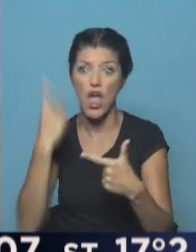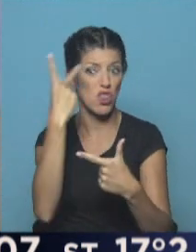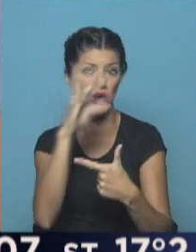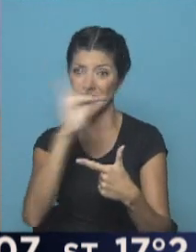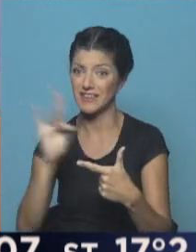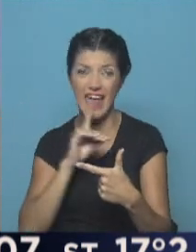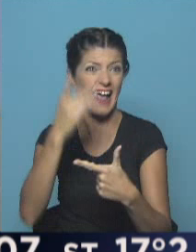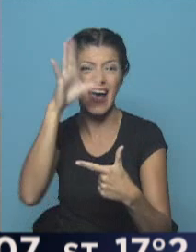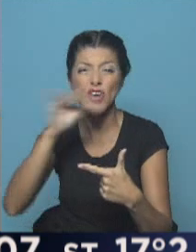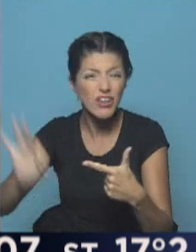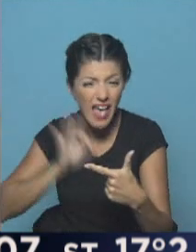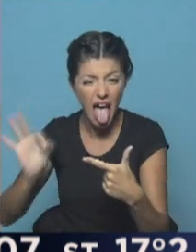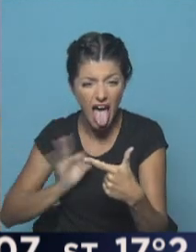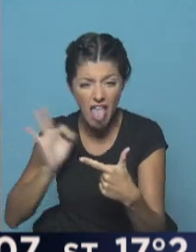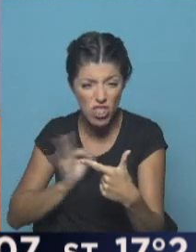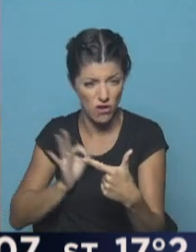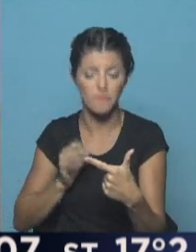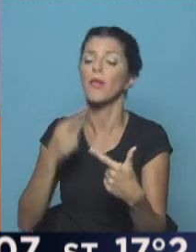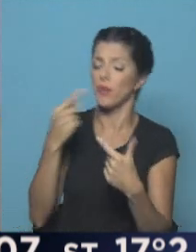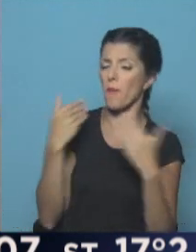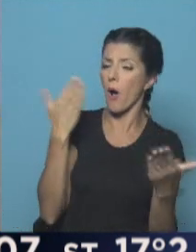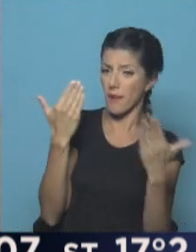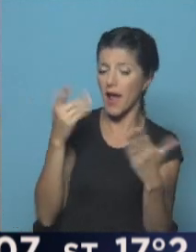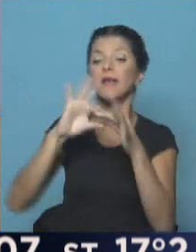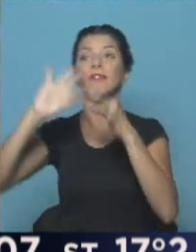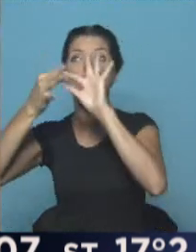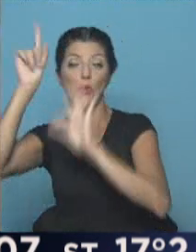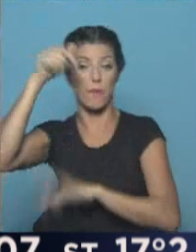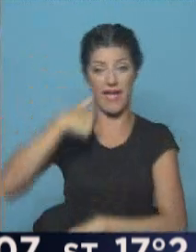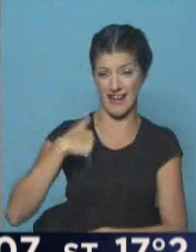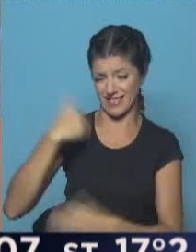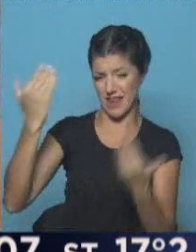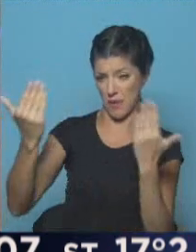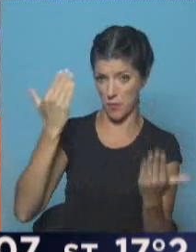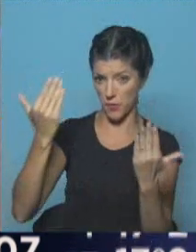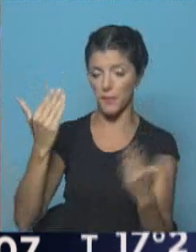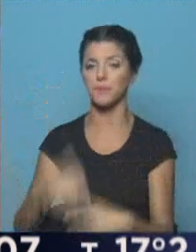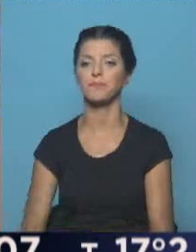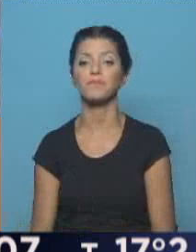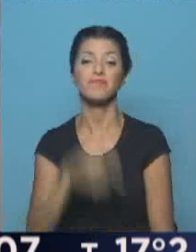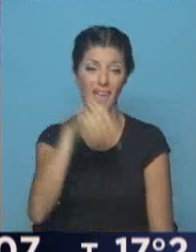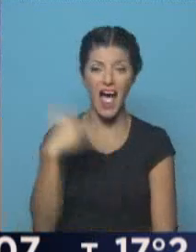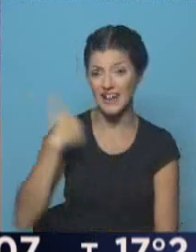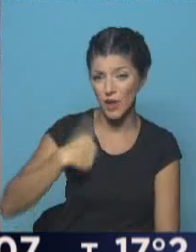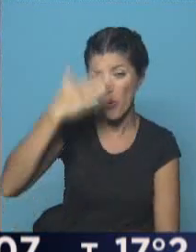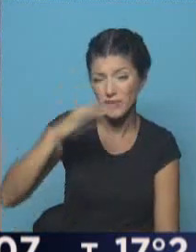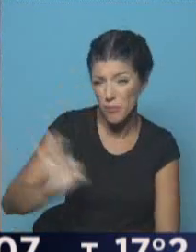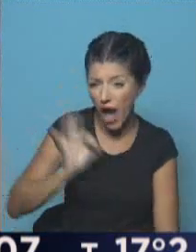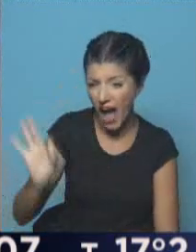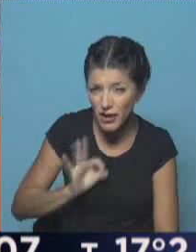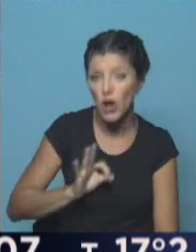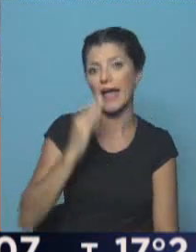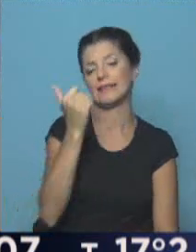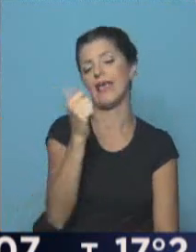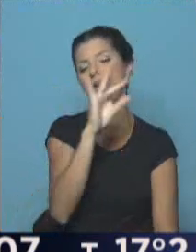digo, para ver lo de Europa y lo de aquí también, ¿no? Pablo, tengo y una aquí, pregunta. En la Argentina, en los últimos años tuvimos